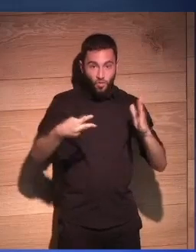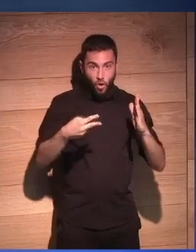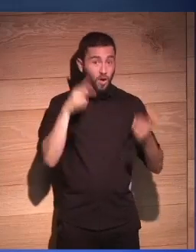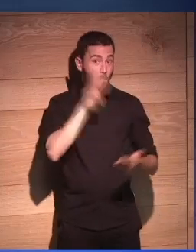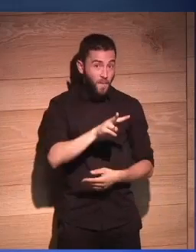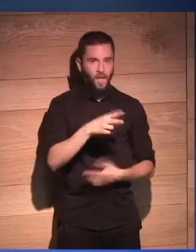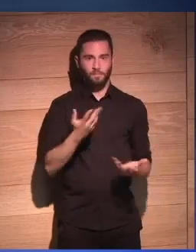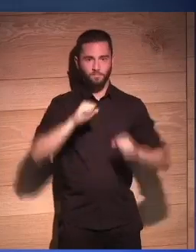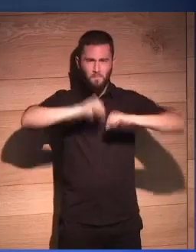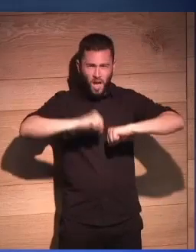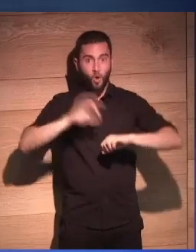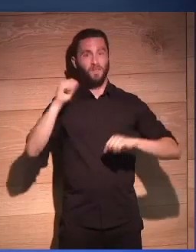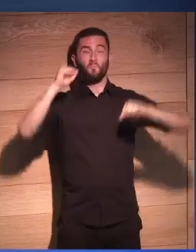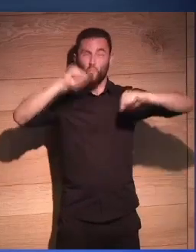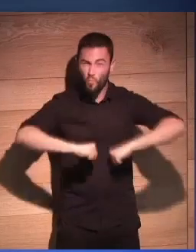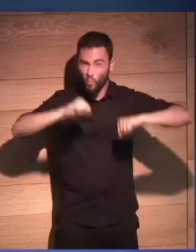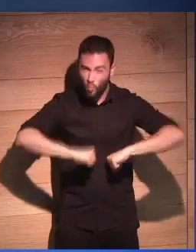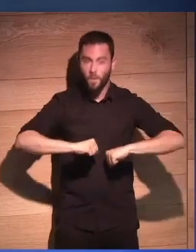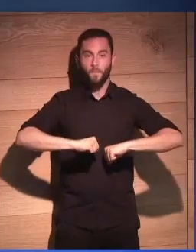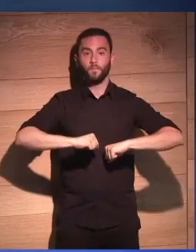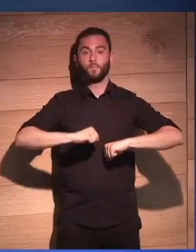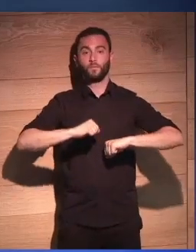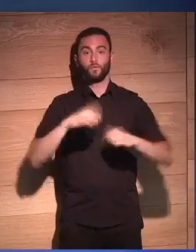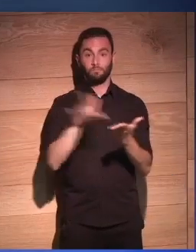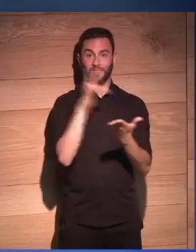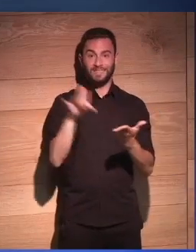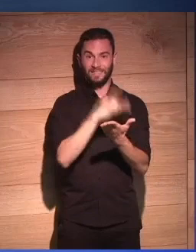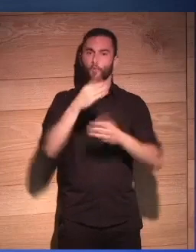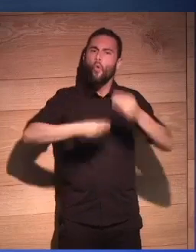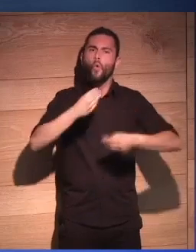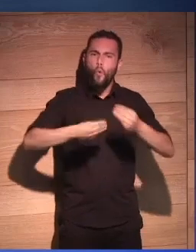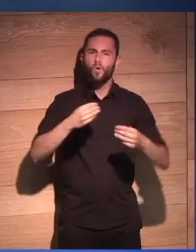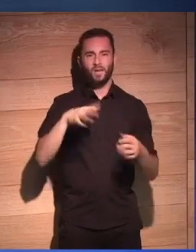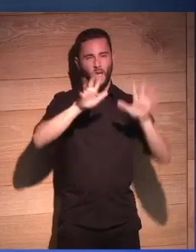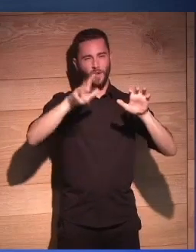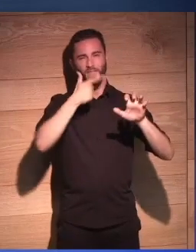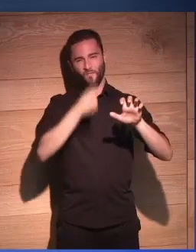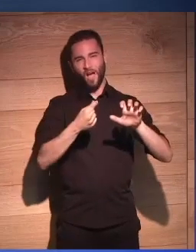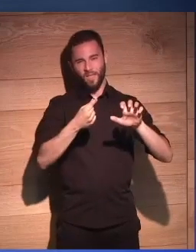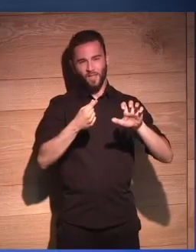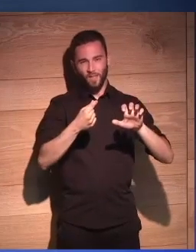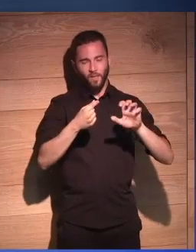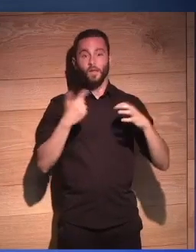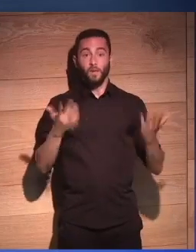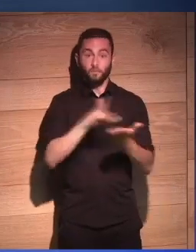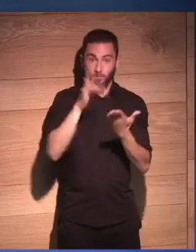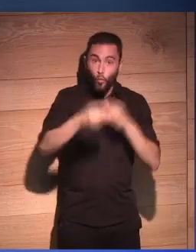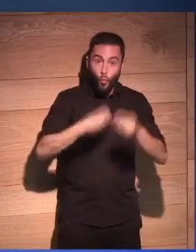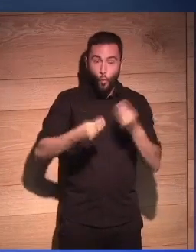mayor, y hasta muy mayor, está usando. De hecho, estas tabletas son muy fáciles de aprender y usar ahora. Y te